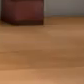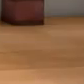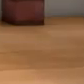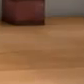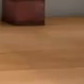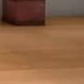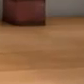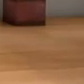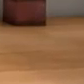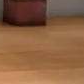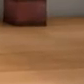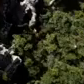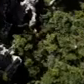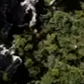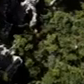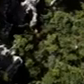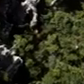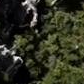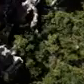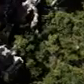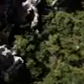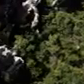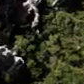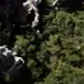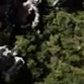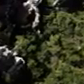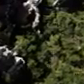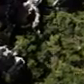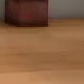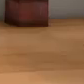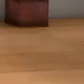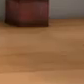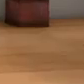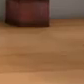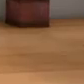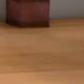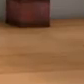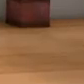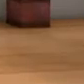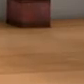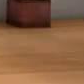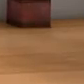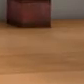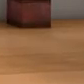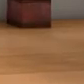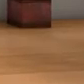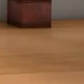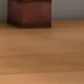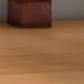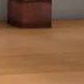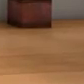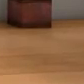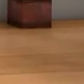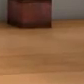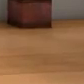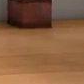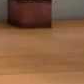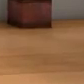A ver, ¿qué podemos explorar de esta tierra nuestra? Preguntémosle a